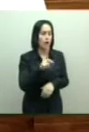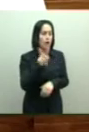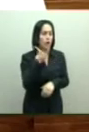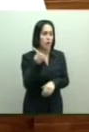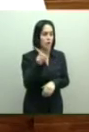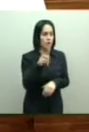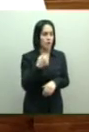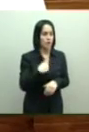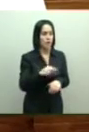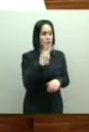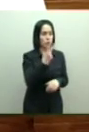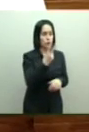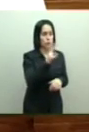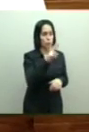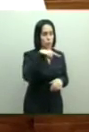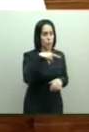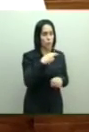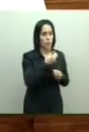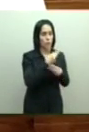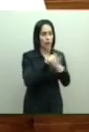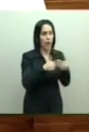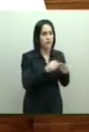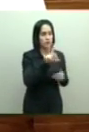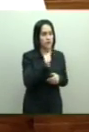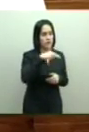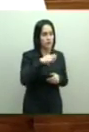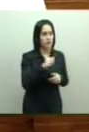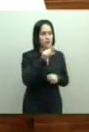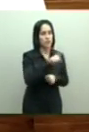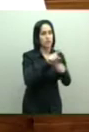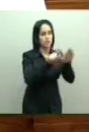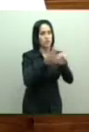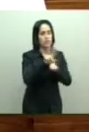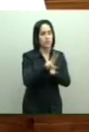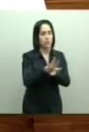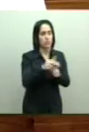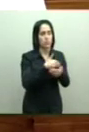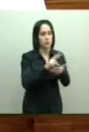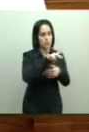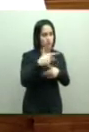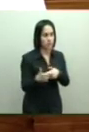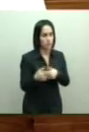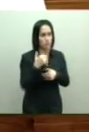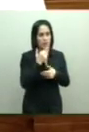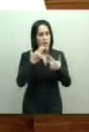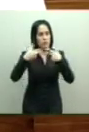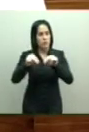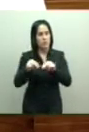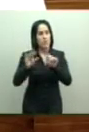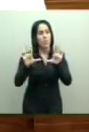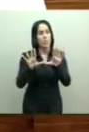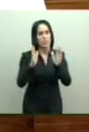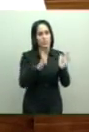ejecución los dos tramos de Nunquera y Llanes, adjudicados por 165 millones de euros. Y ya están finalizados 10